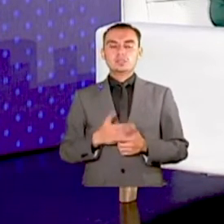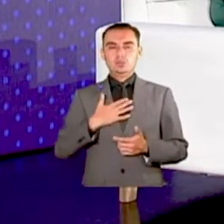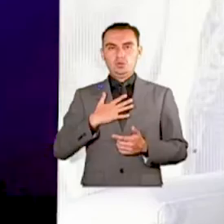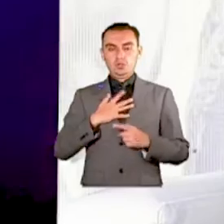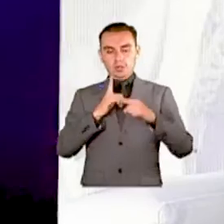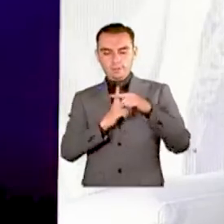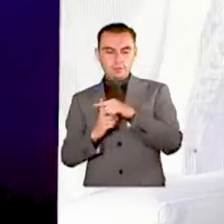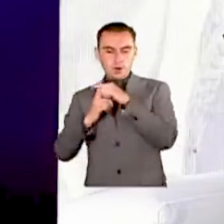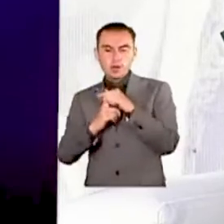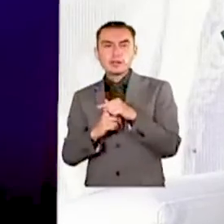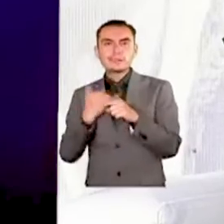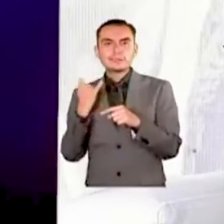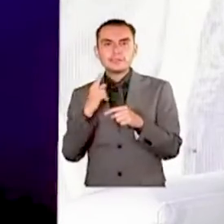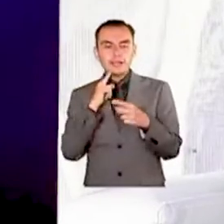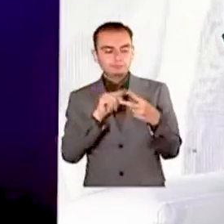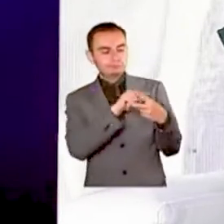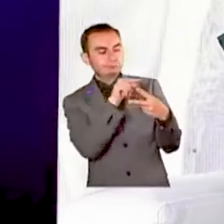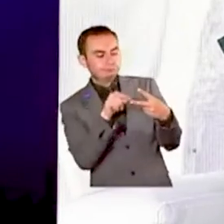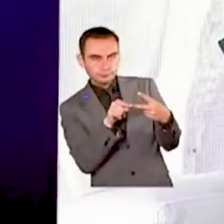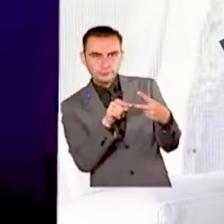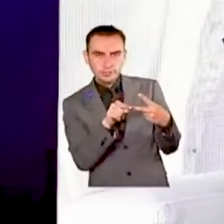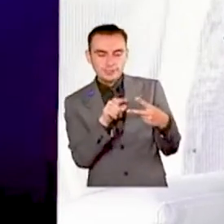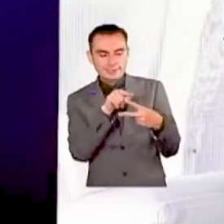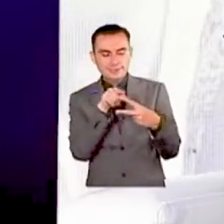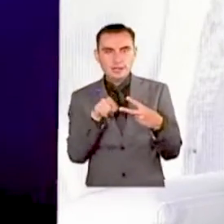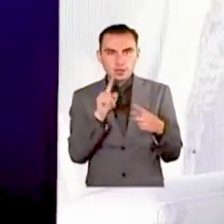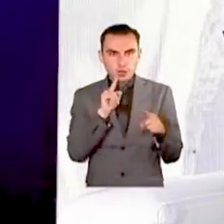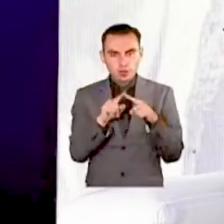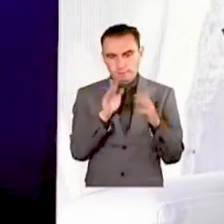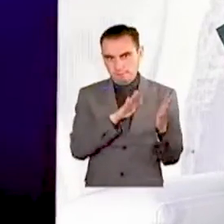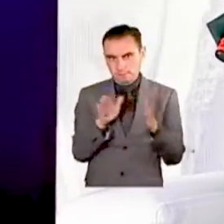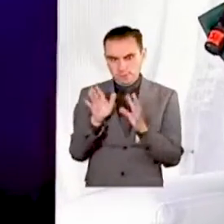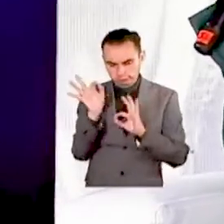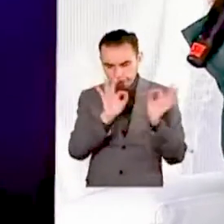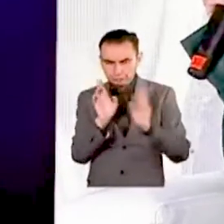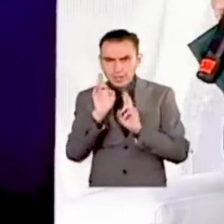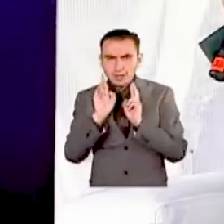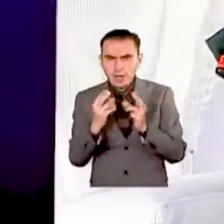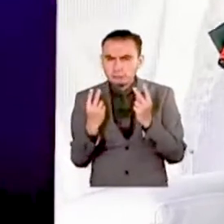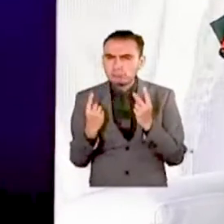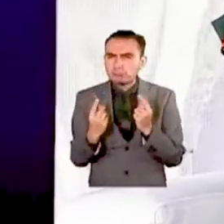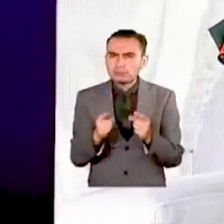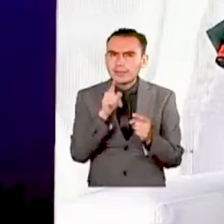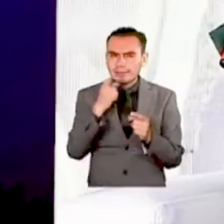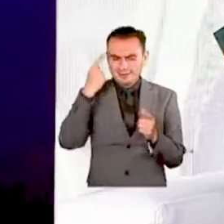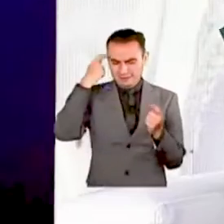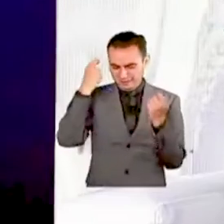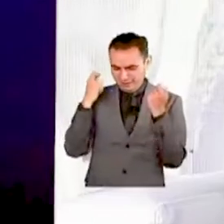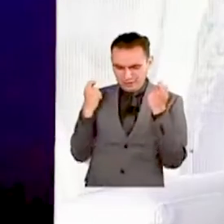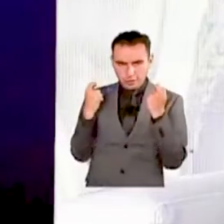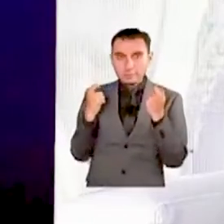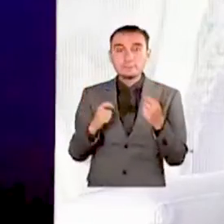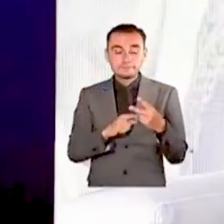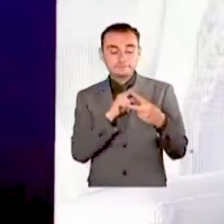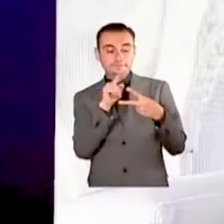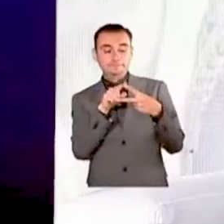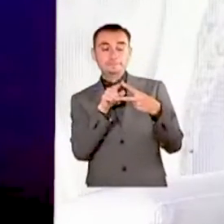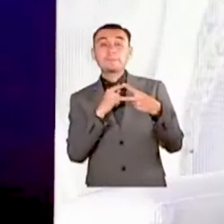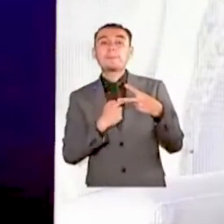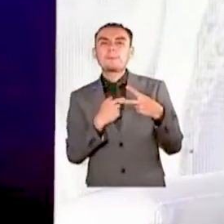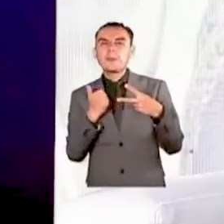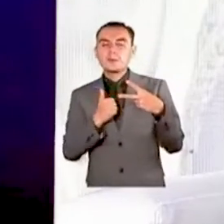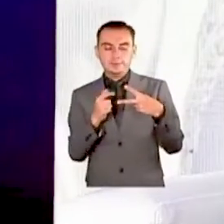ha diseñado 2 mecanismos o estrategias de planeación que dan respuesta a estas inquietudes. Me refiero en primer